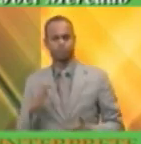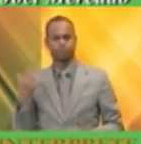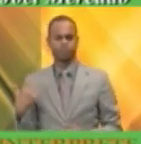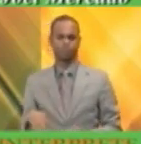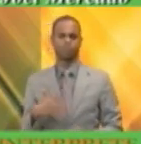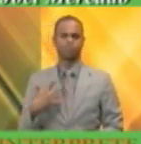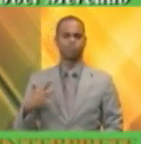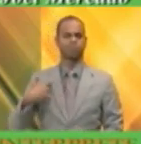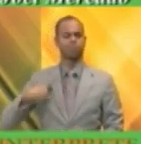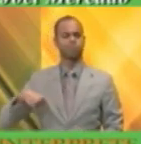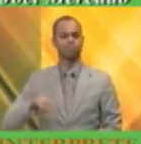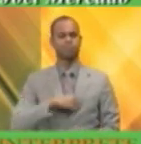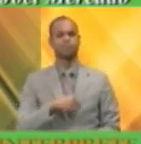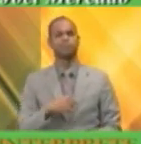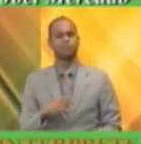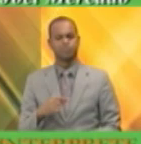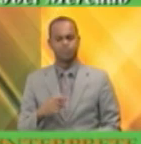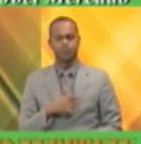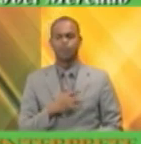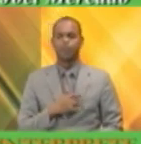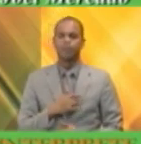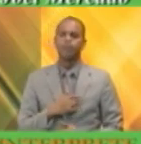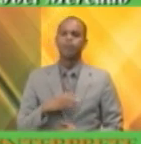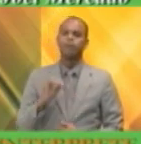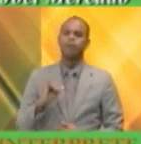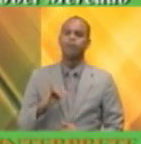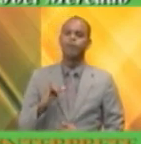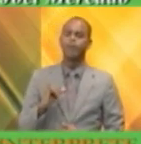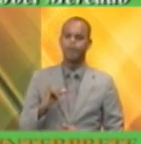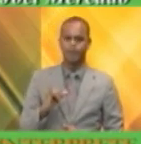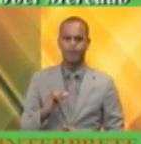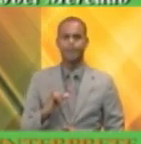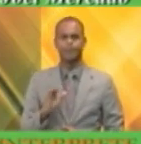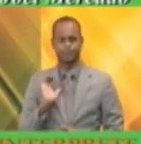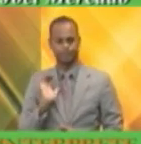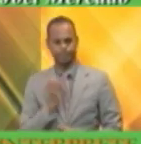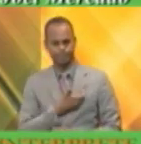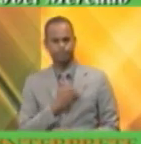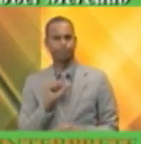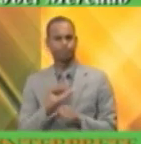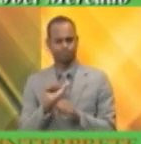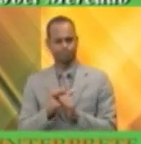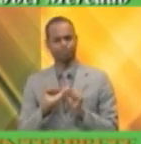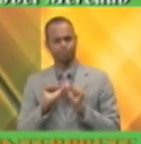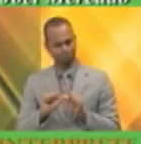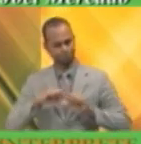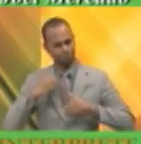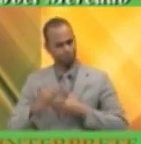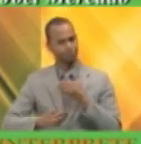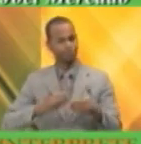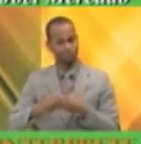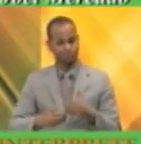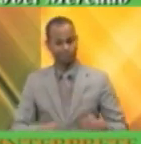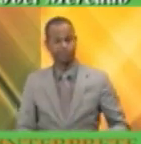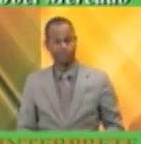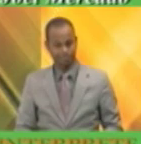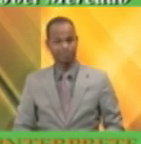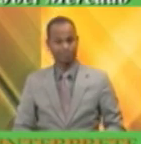a nosotros la oportunidad de saber que nuestro trabajo está llegando.